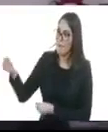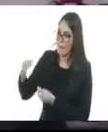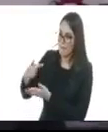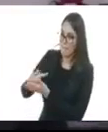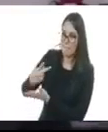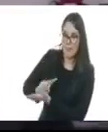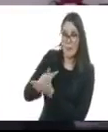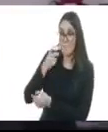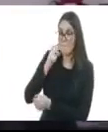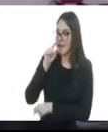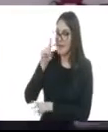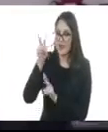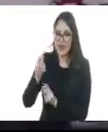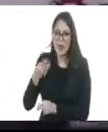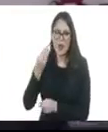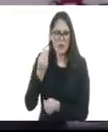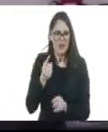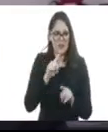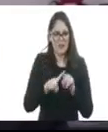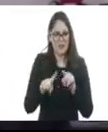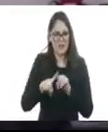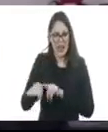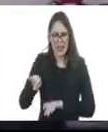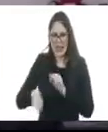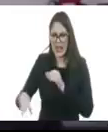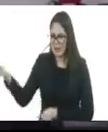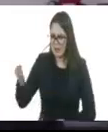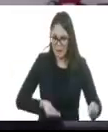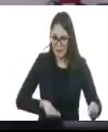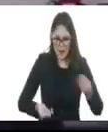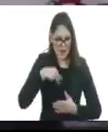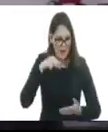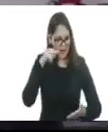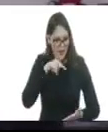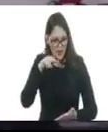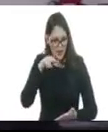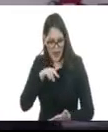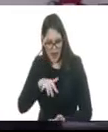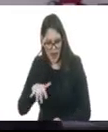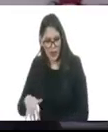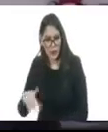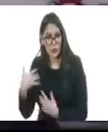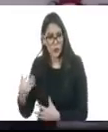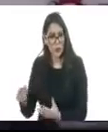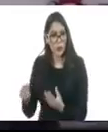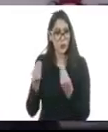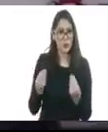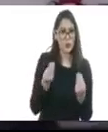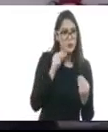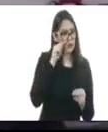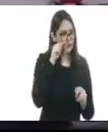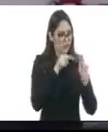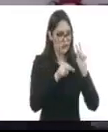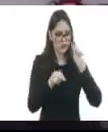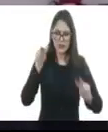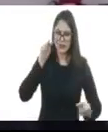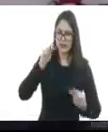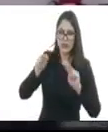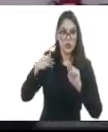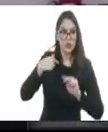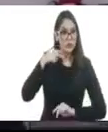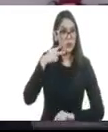fueron muchísimos los que tuvimos que leer, a mí me emocionó mucho que hay un nivel